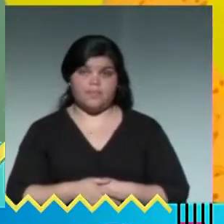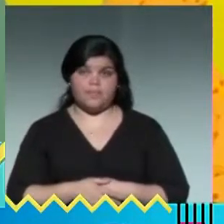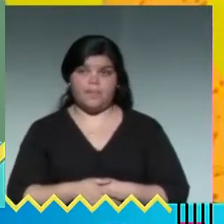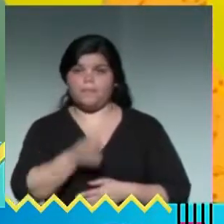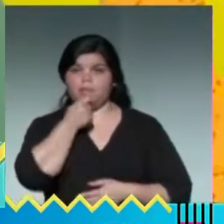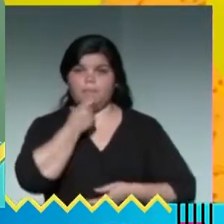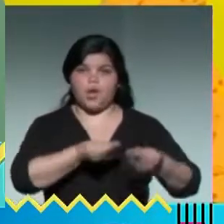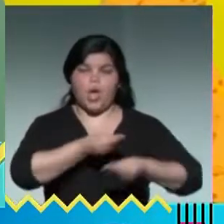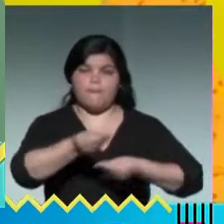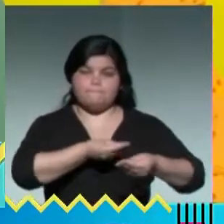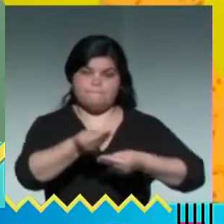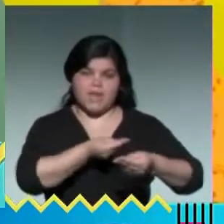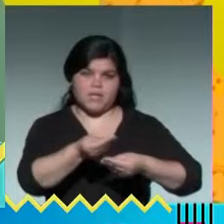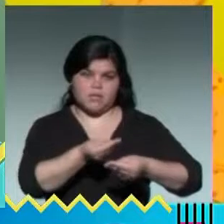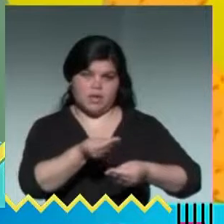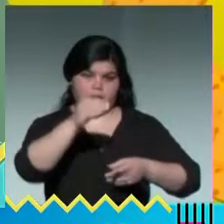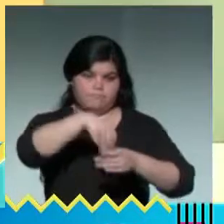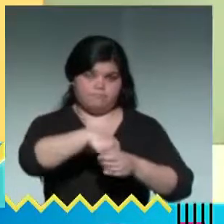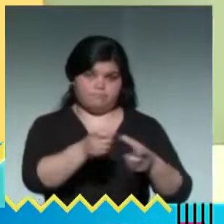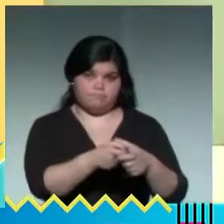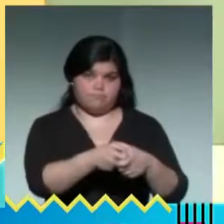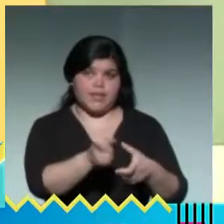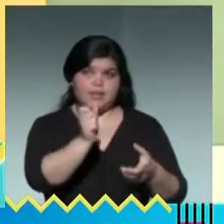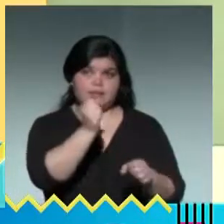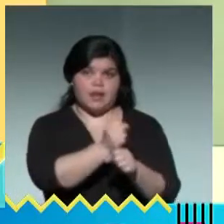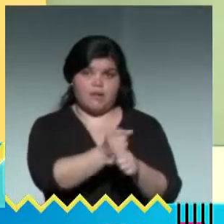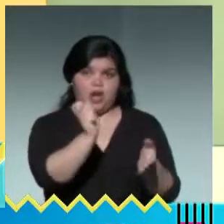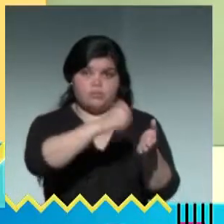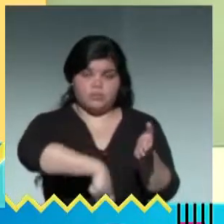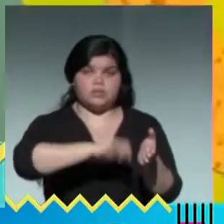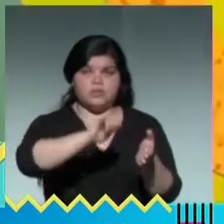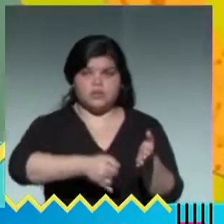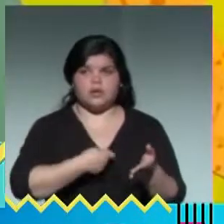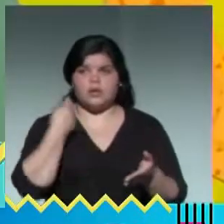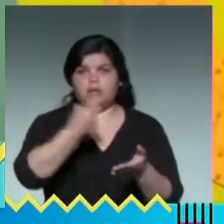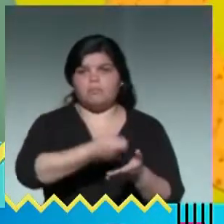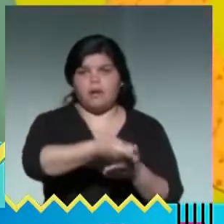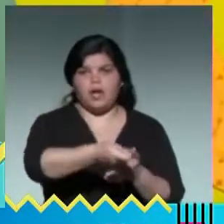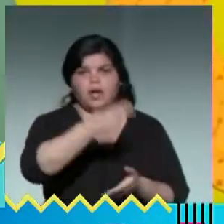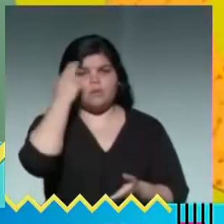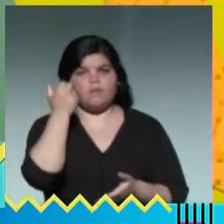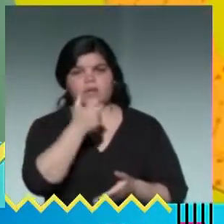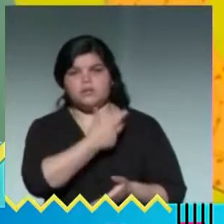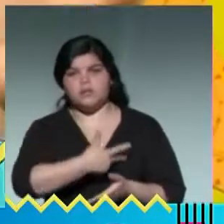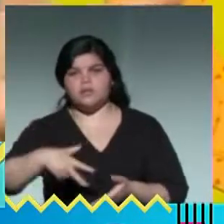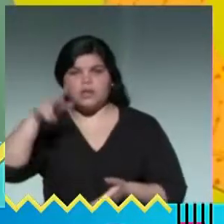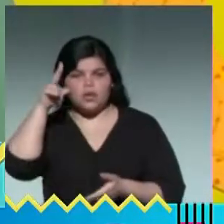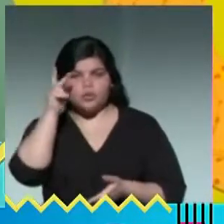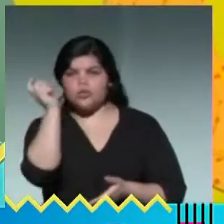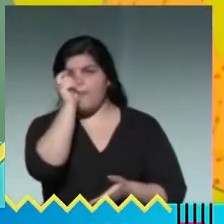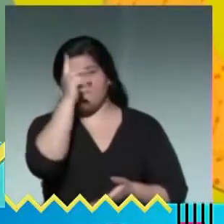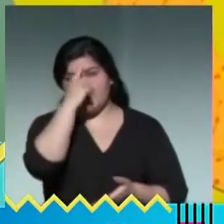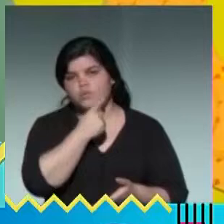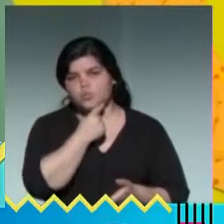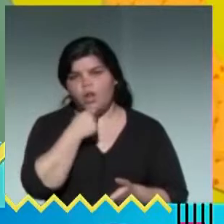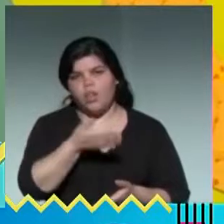pone un trabajador, está registrado en relación de dependencia. Se pagan las cargas sociales, el famoso 931 que pagamos todos los meses. Pero en el sector